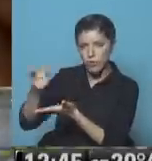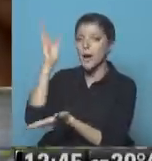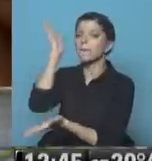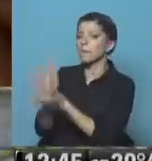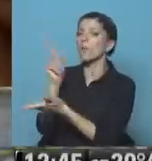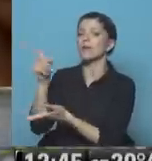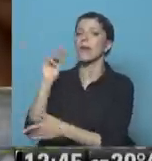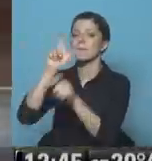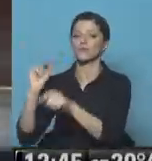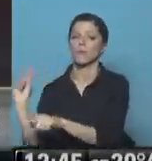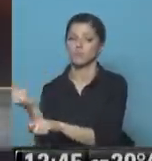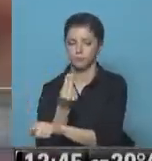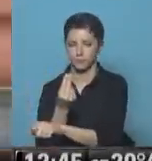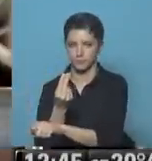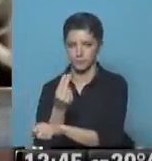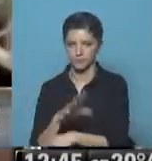genocidio.